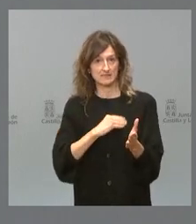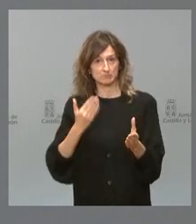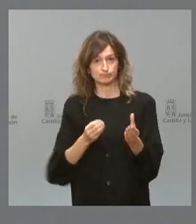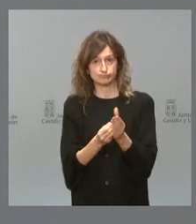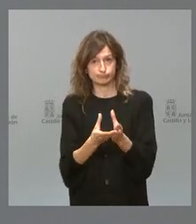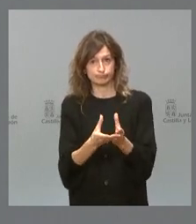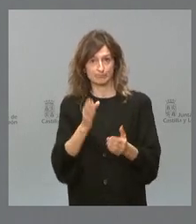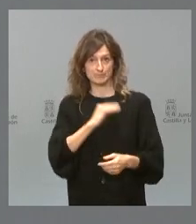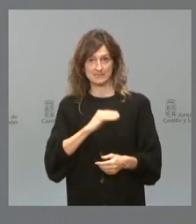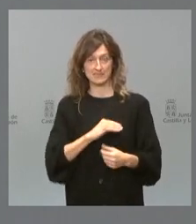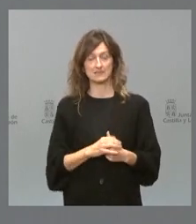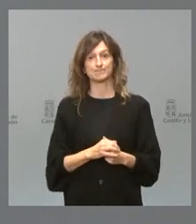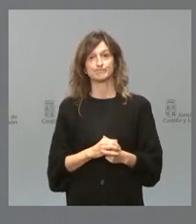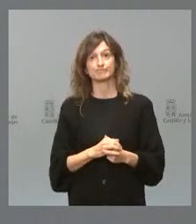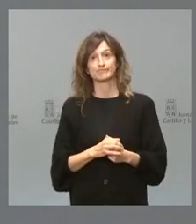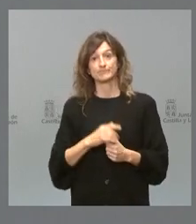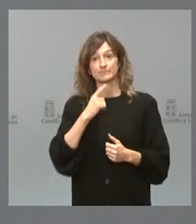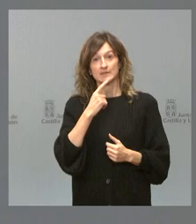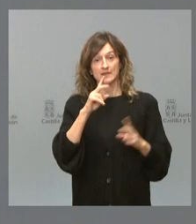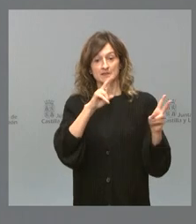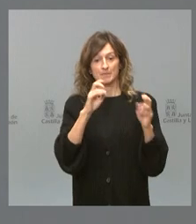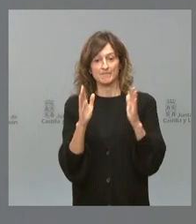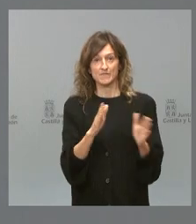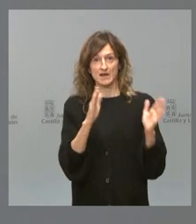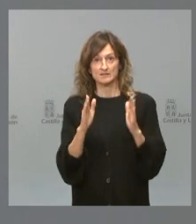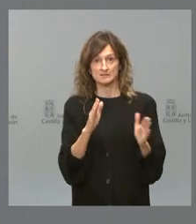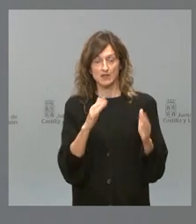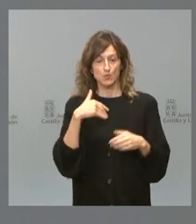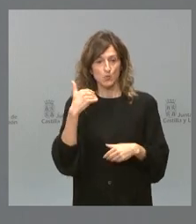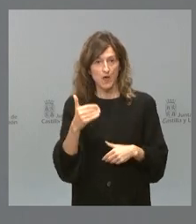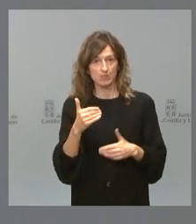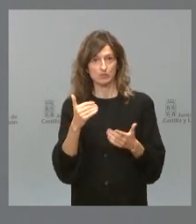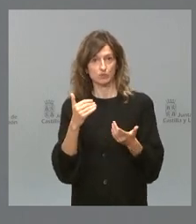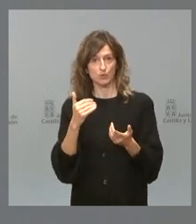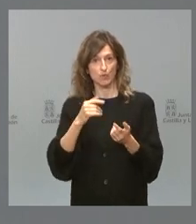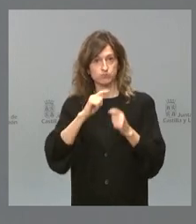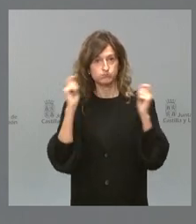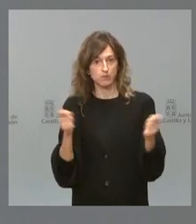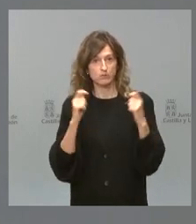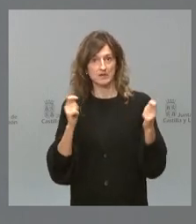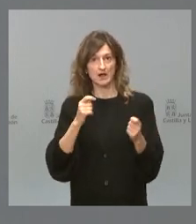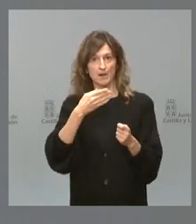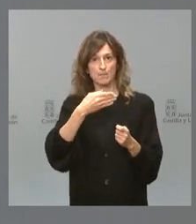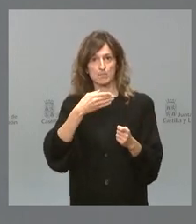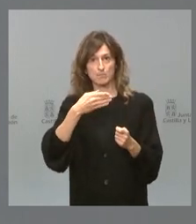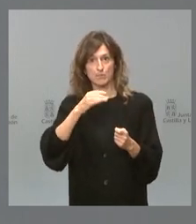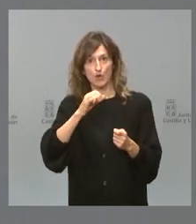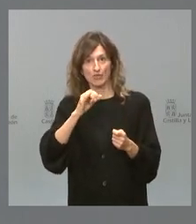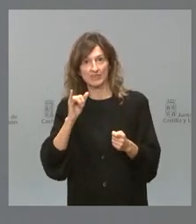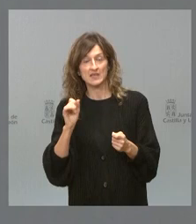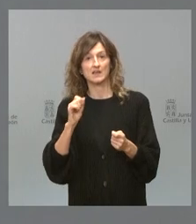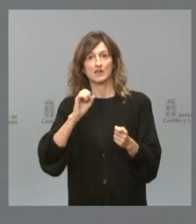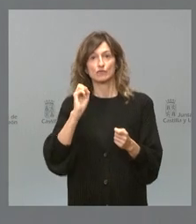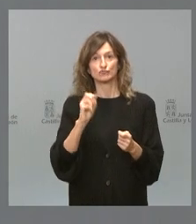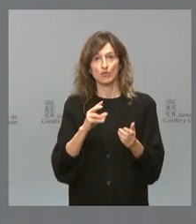muy importante les iremos informando de cada una de las fases de cuando se publica en el boletín de cuando se publica en el 12